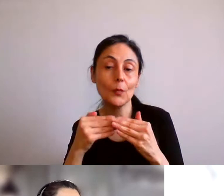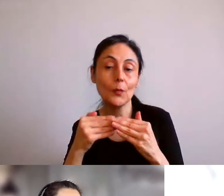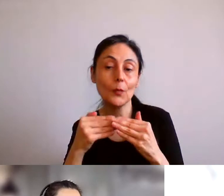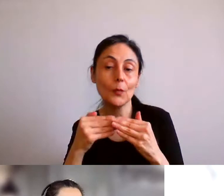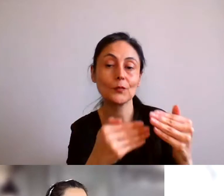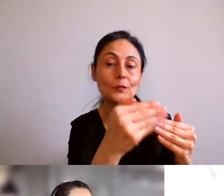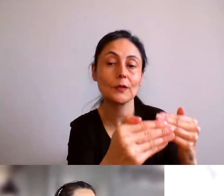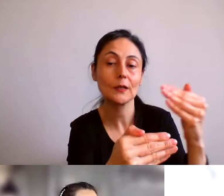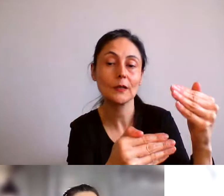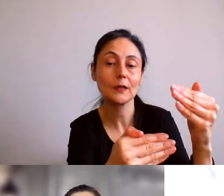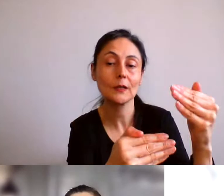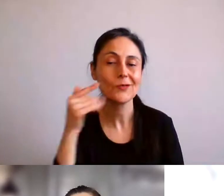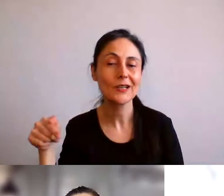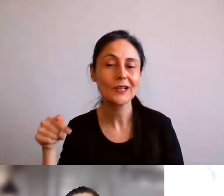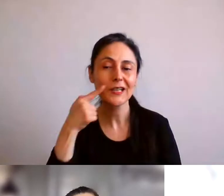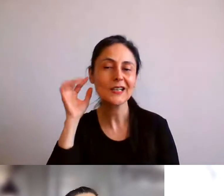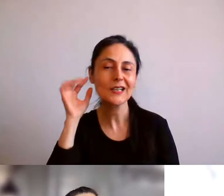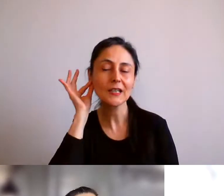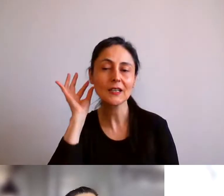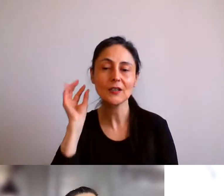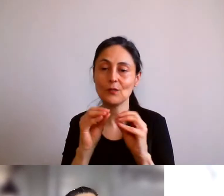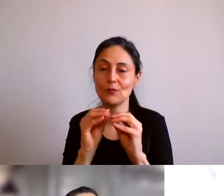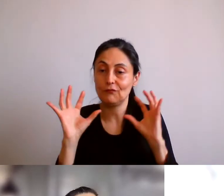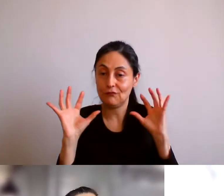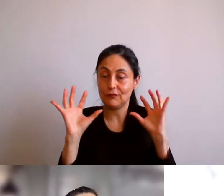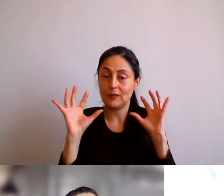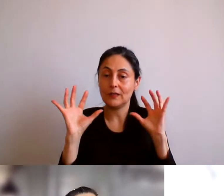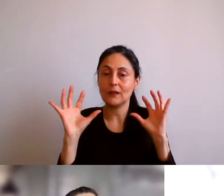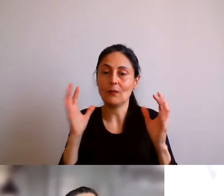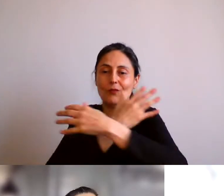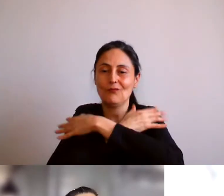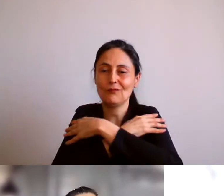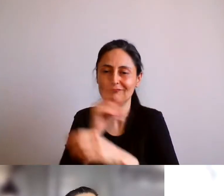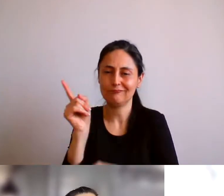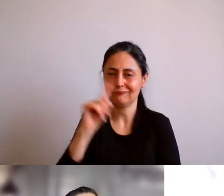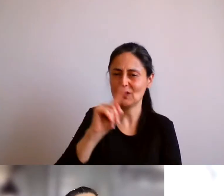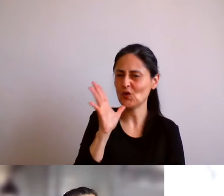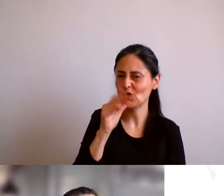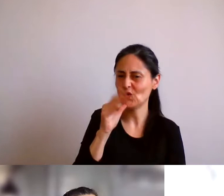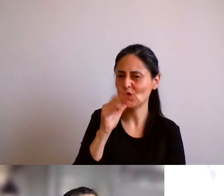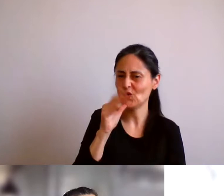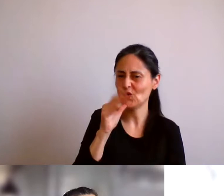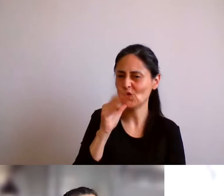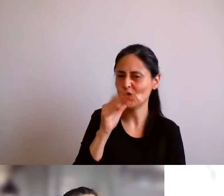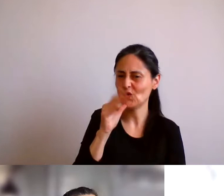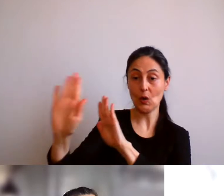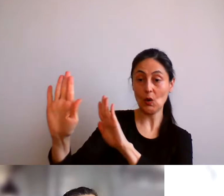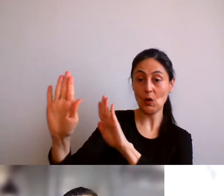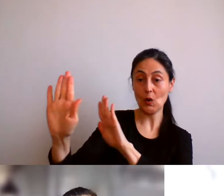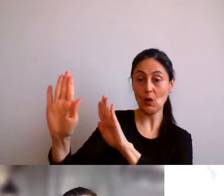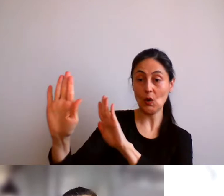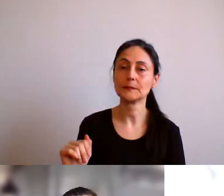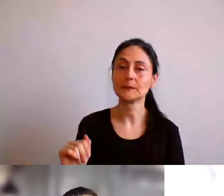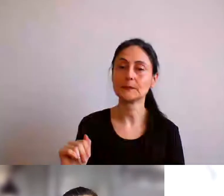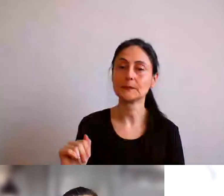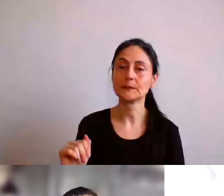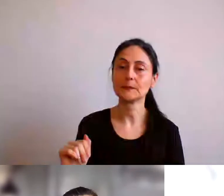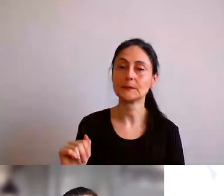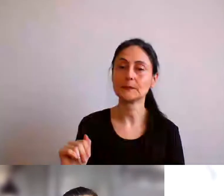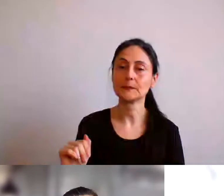recelosos, niños chicos un poco más ariscos al abrazo, al afecto, porque hoy día le estamos explicando que en realidad tiene que saludar a la gente desde